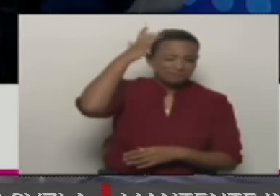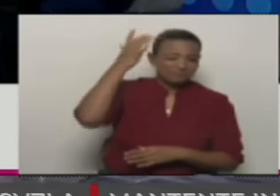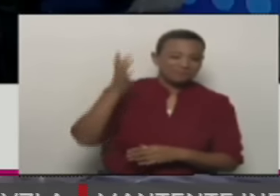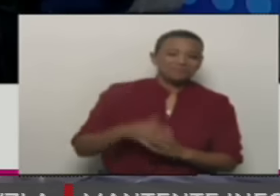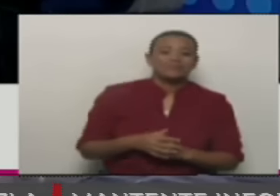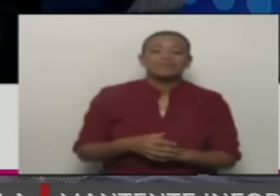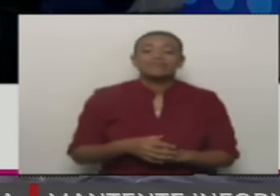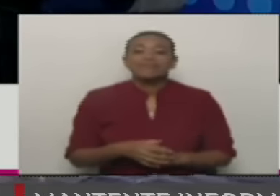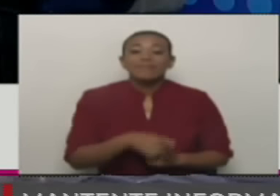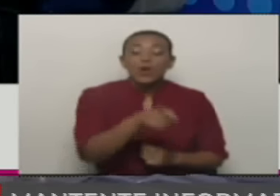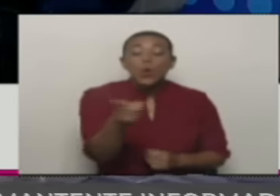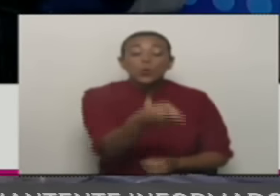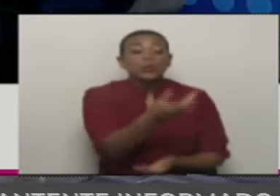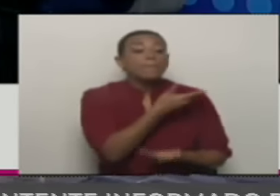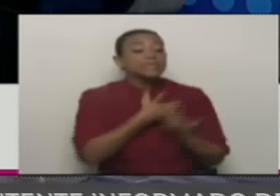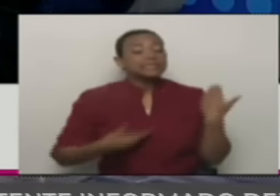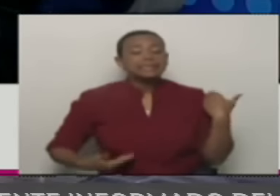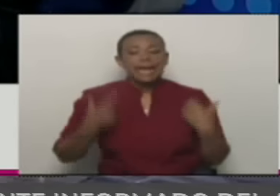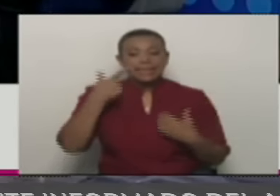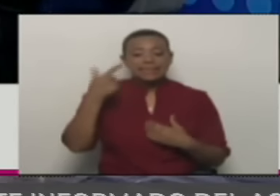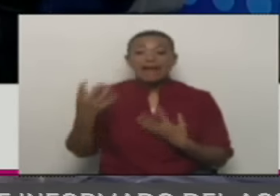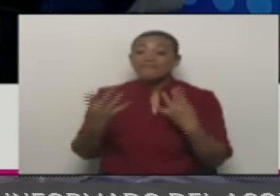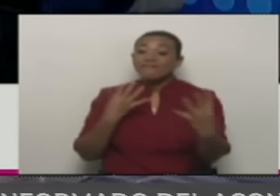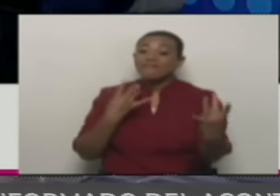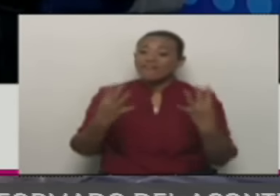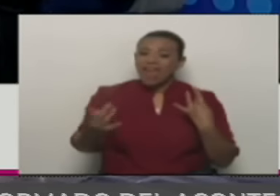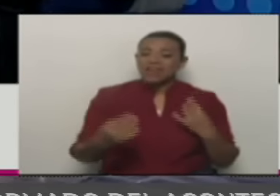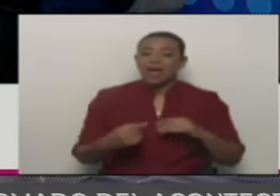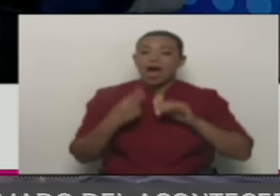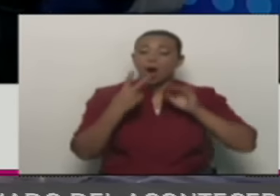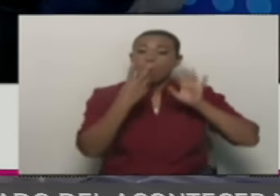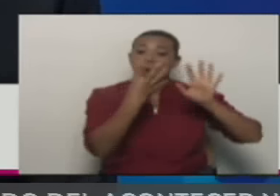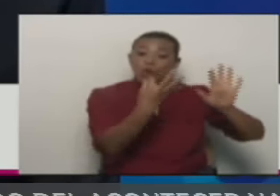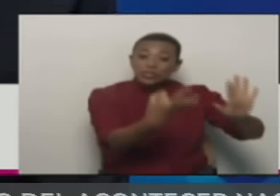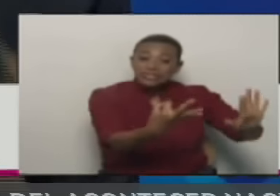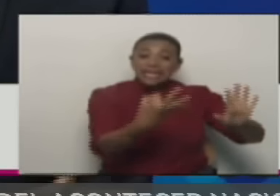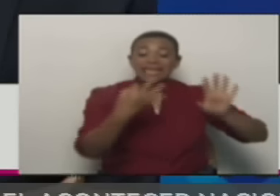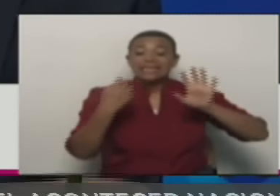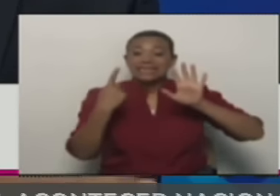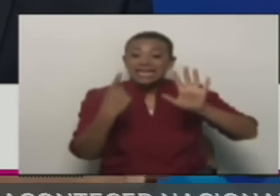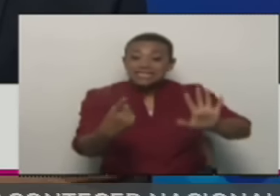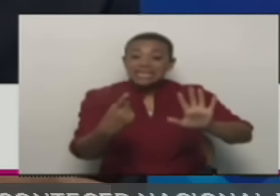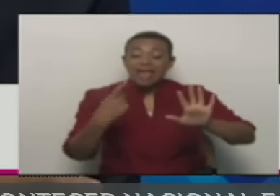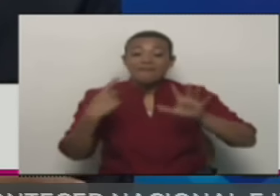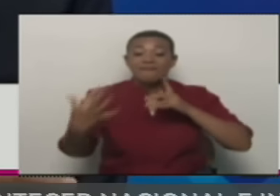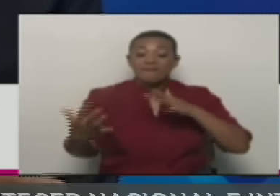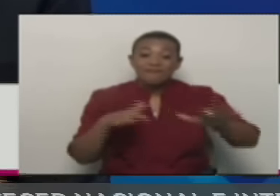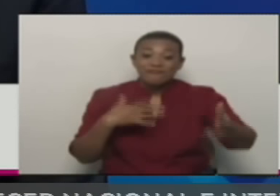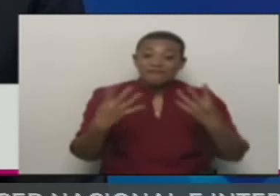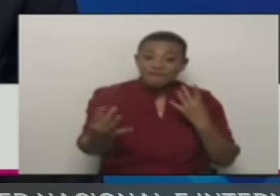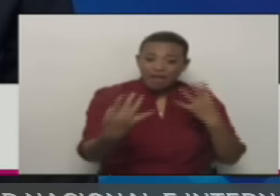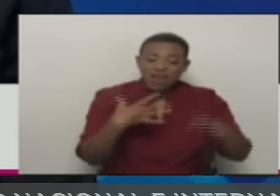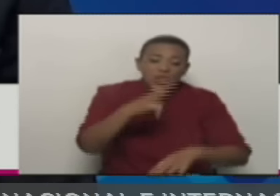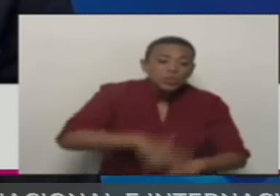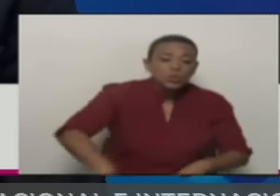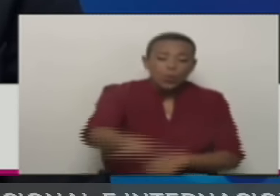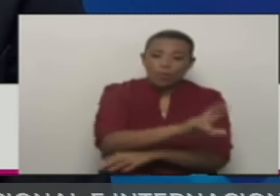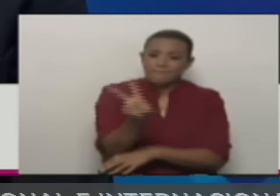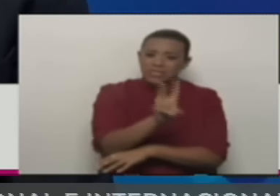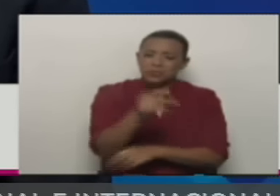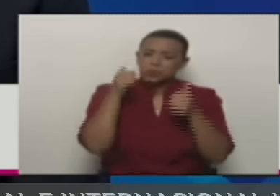gente? Bueno, presidente, como usted lo dijo, estas ferias son 86 ferias, van a estar todo el mes. En paralelo ya tenemos trabajada toda la